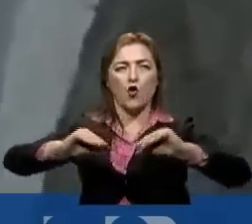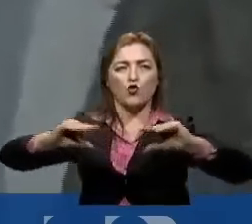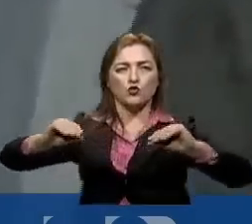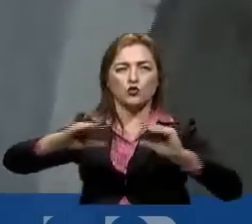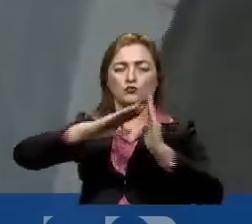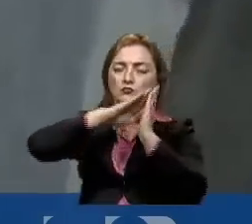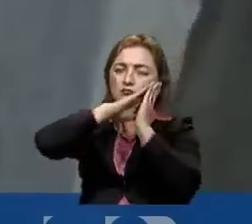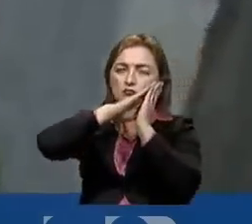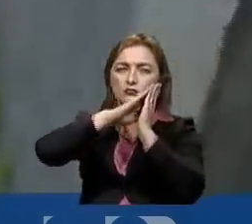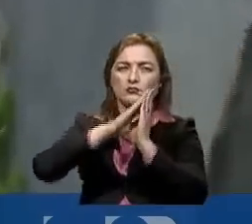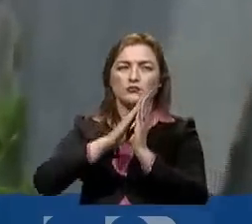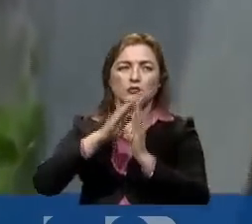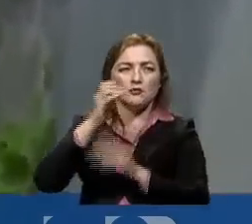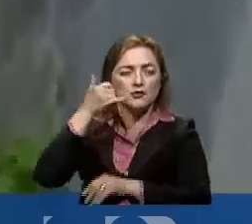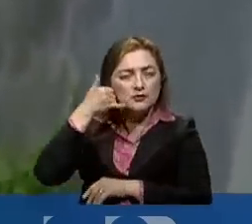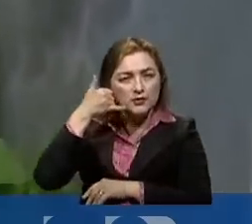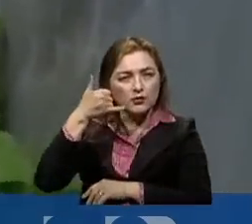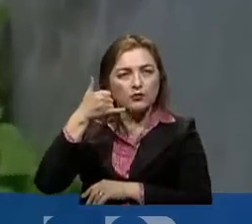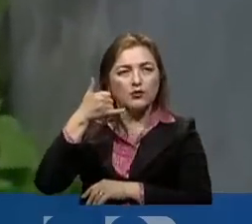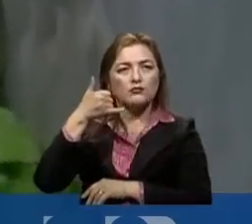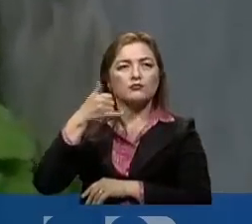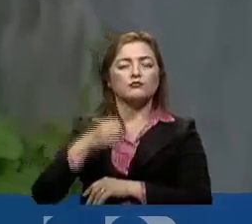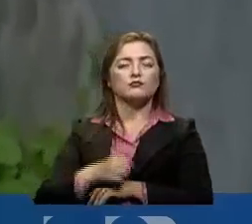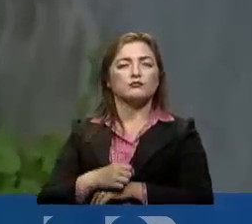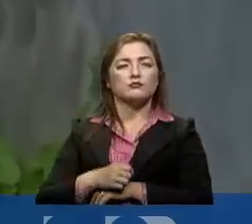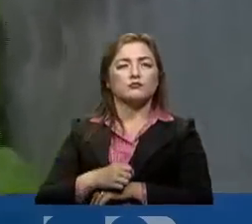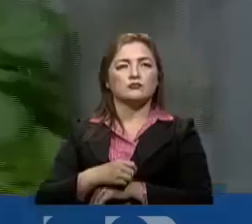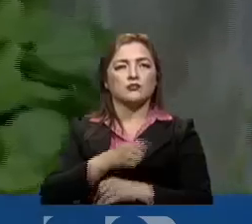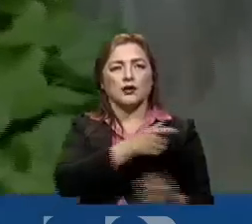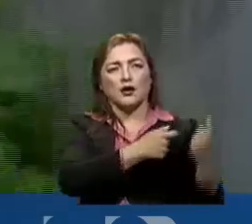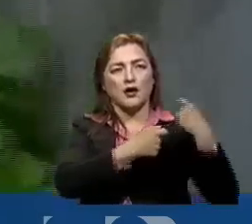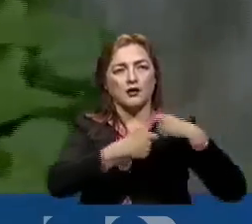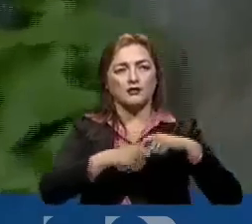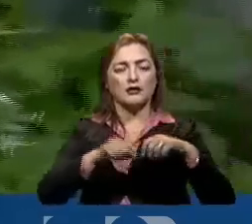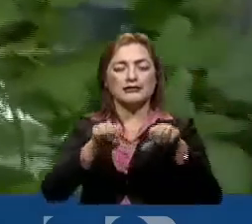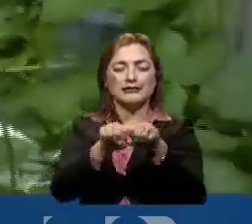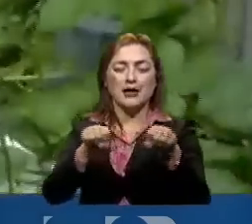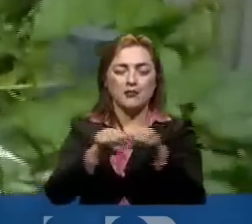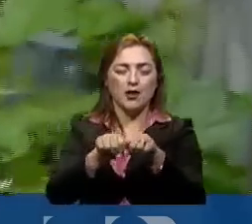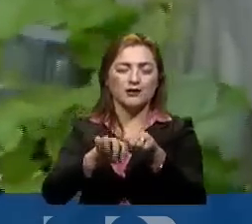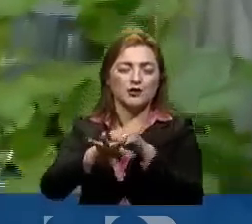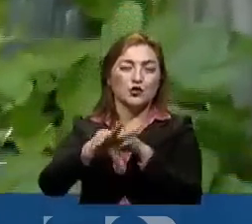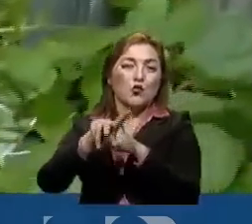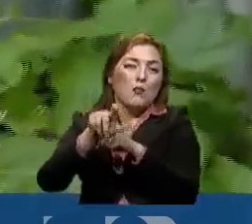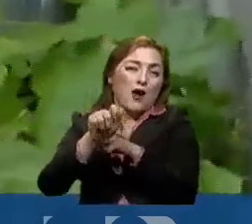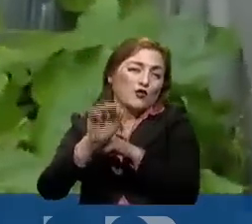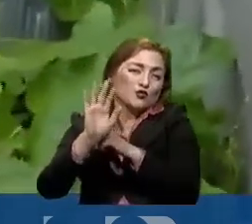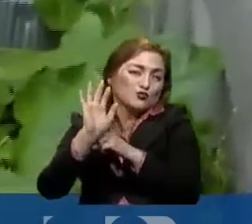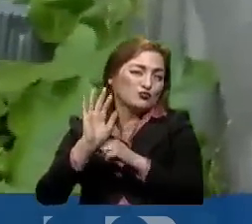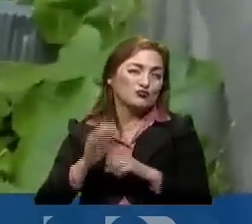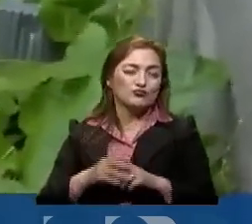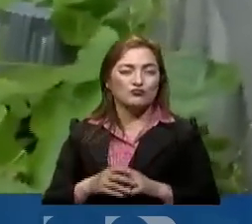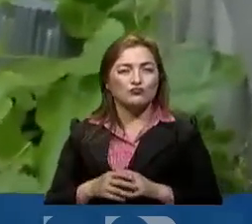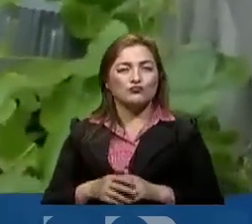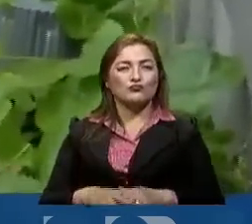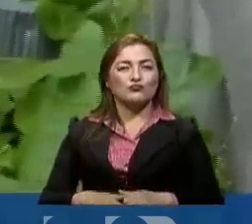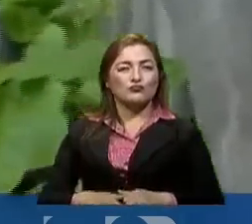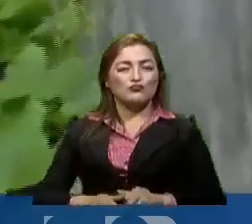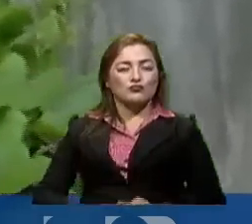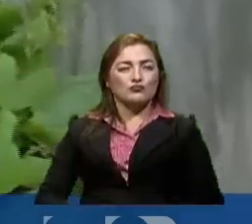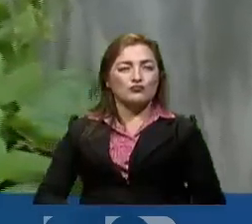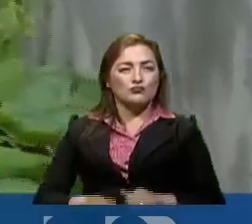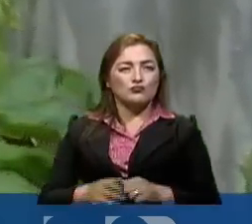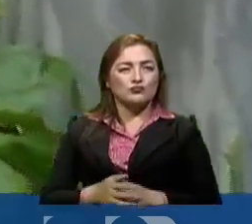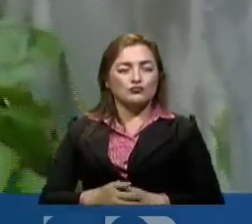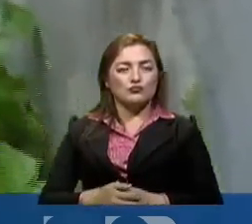de como celulares, pertenencias como carteras, zapatos, que seguramente fueron encontrados o más bien